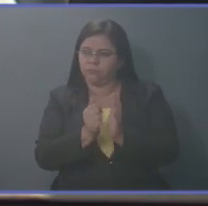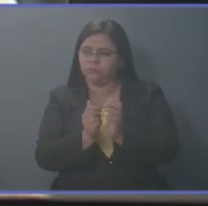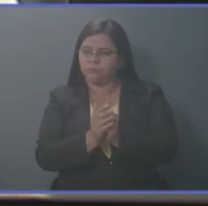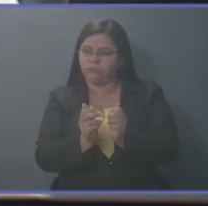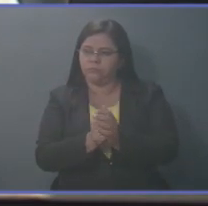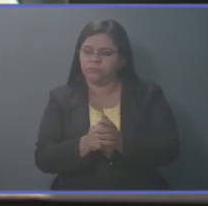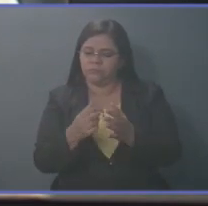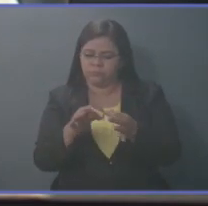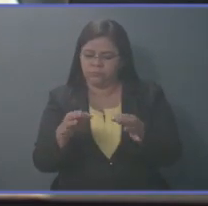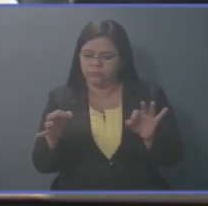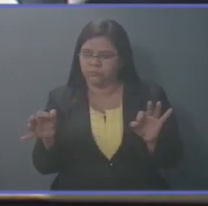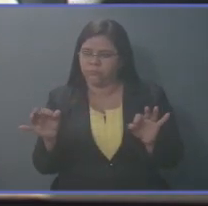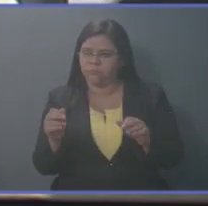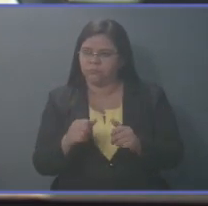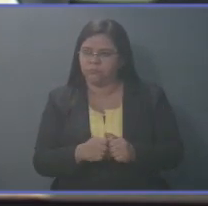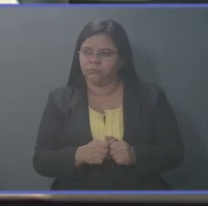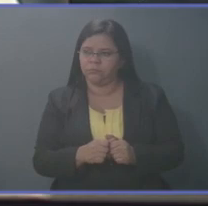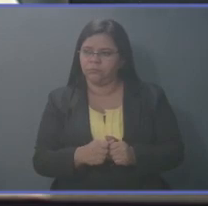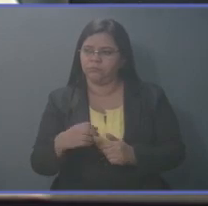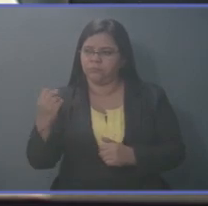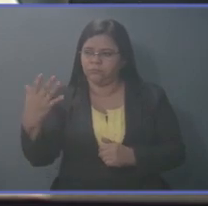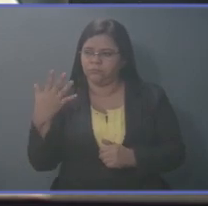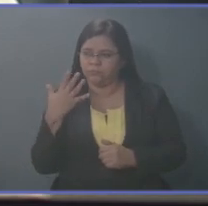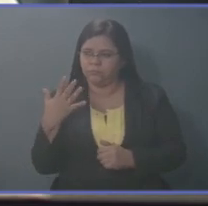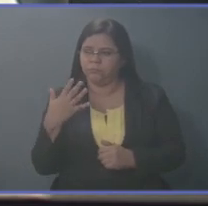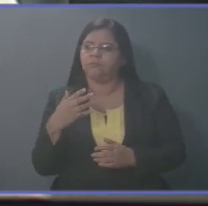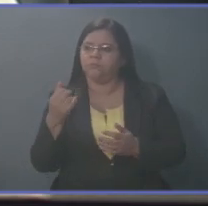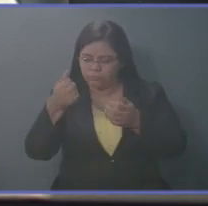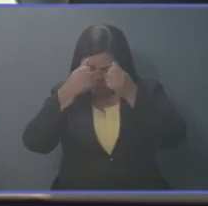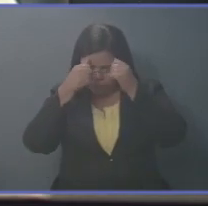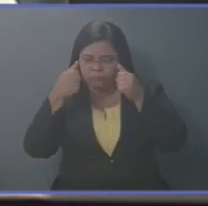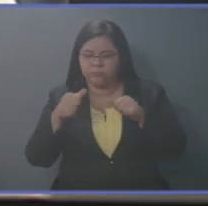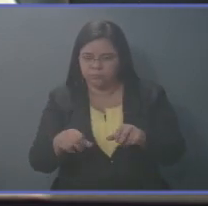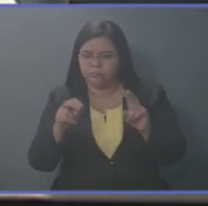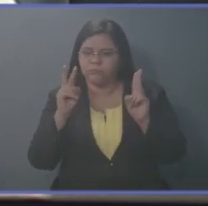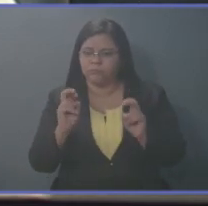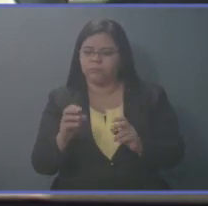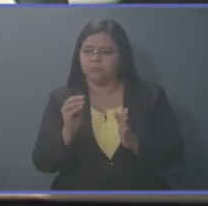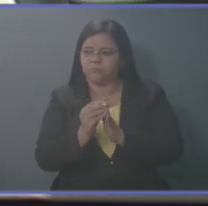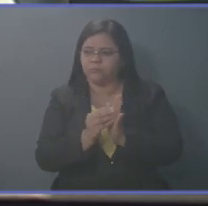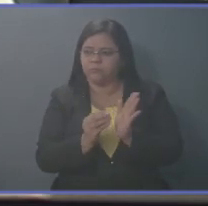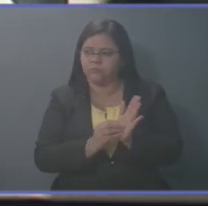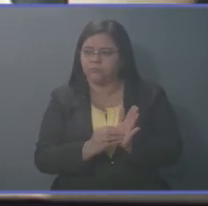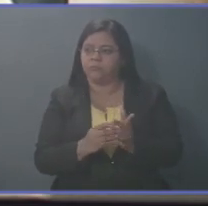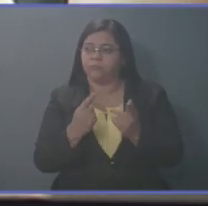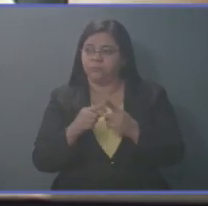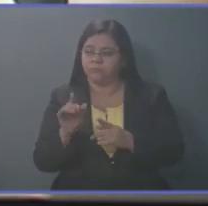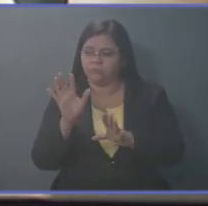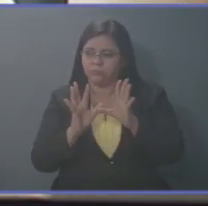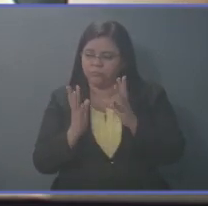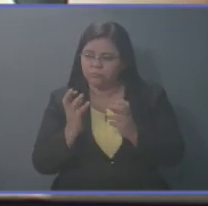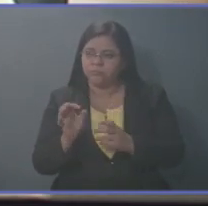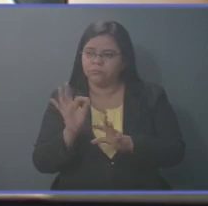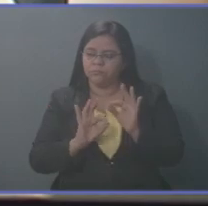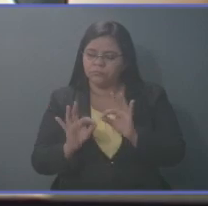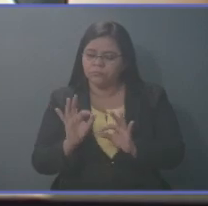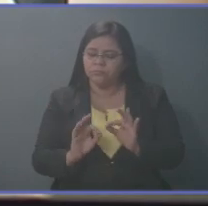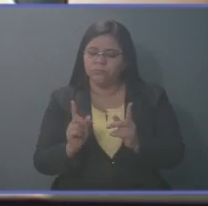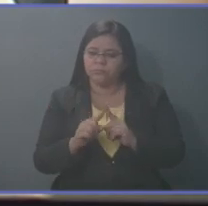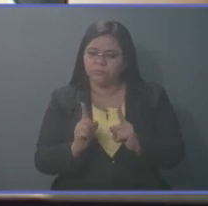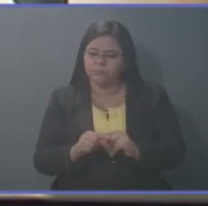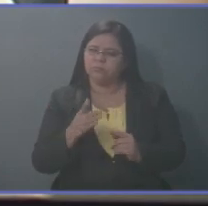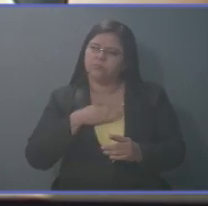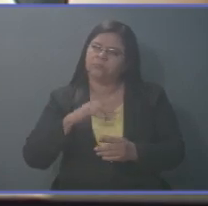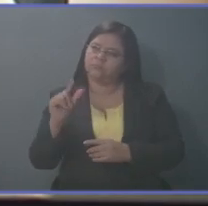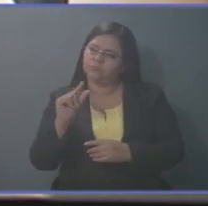redacción. Y ellas me dijeron que estaban de acuerdo con el tema de lo del fondo, pero que tenían observación. Yo lo que quiero pedir es que se